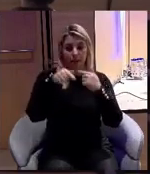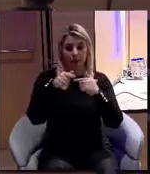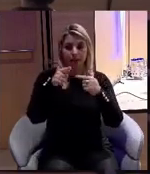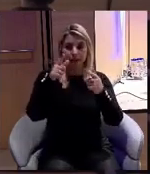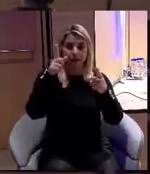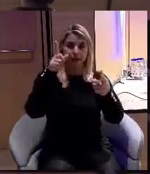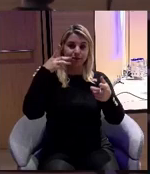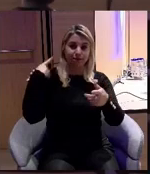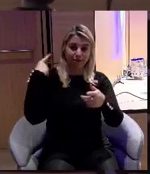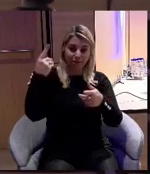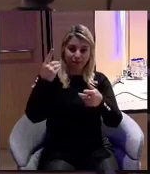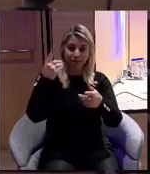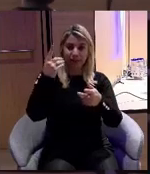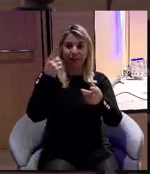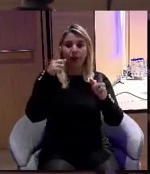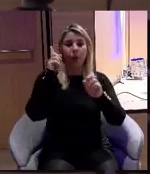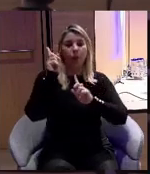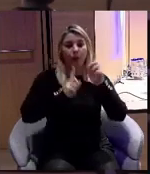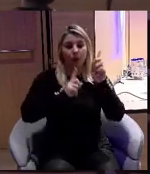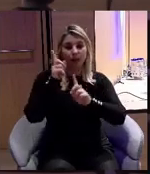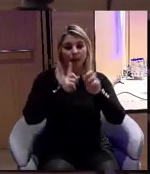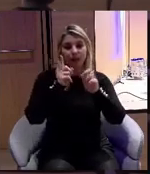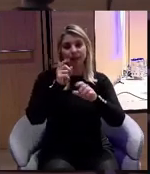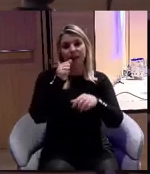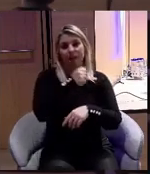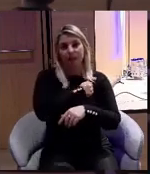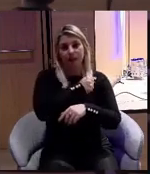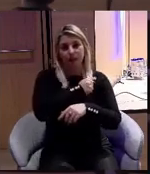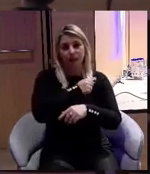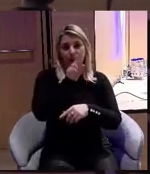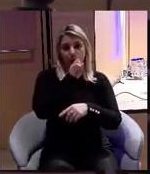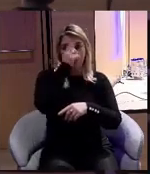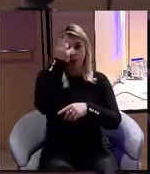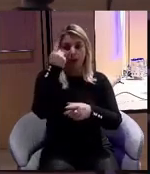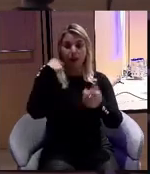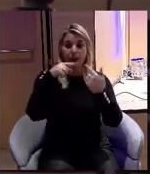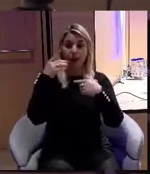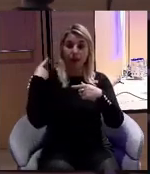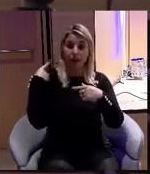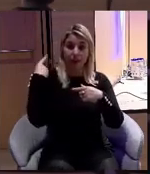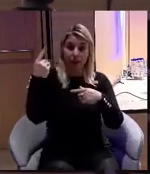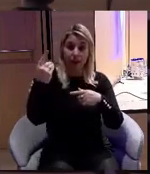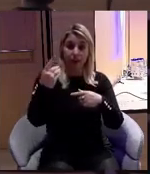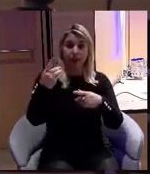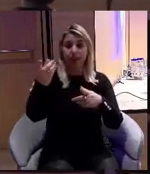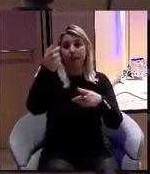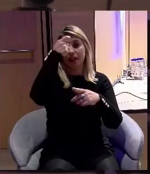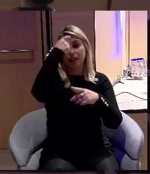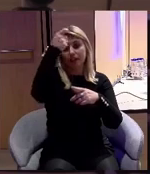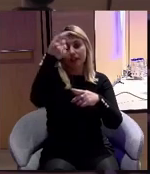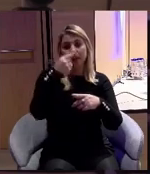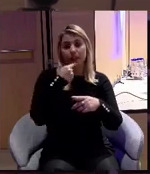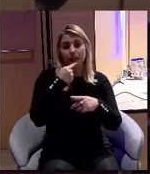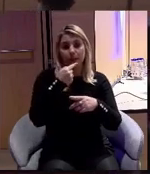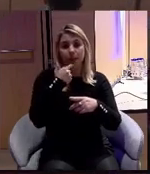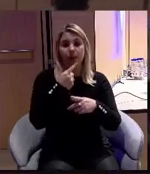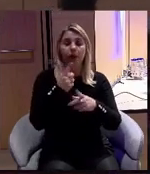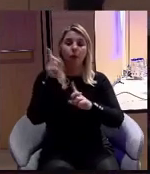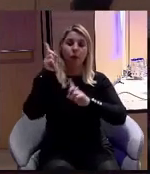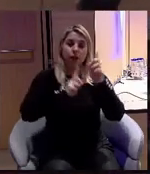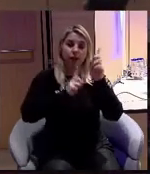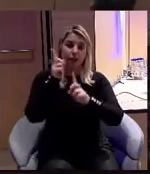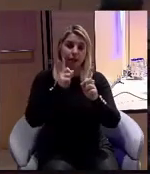Cien sociales de la Universidad Católica del Uruguay y doctor en ciencia política por la pontificia Universidad Católica de chile